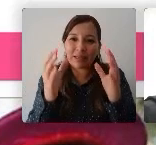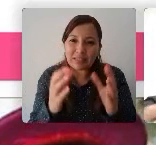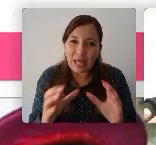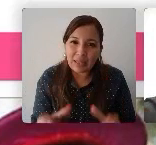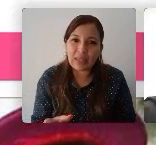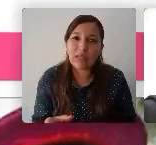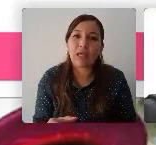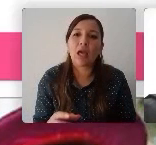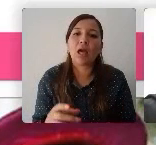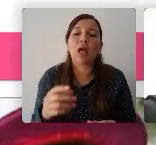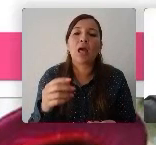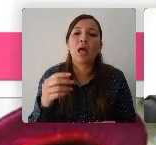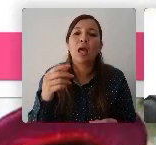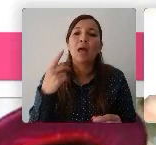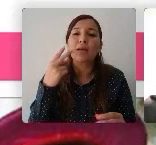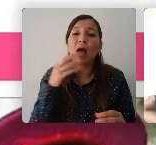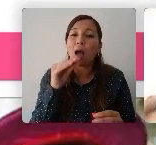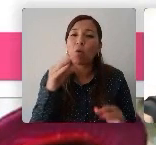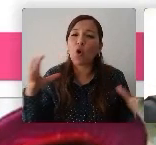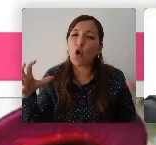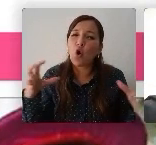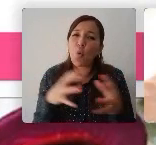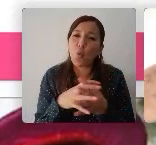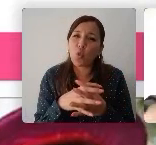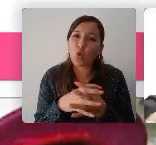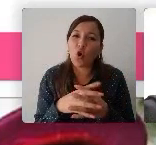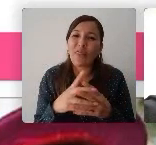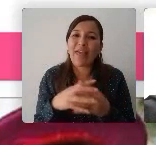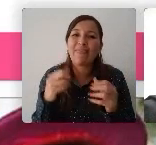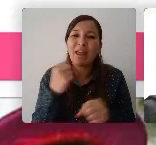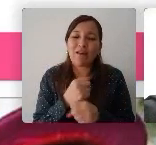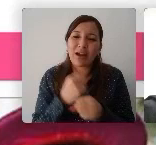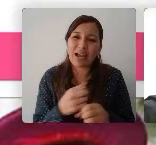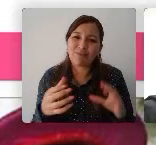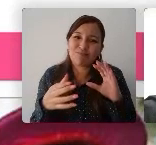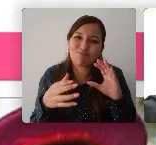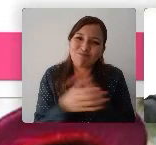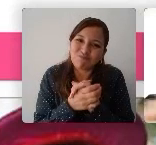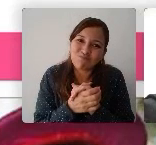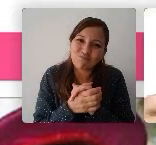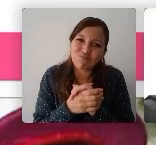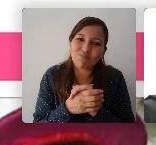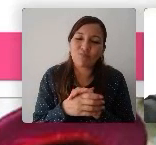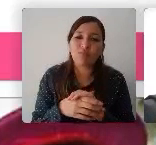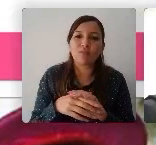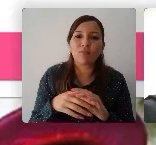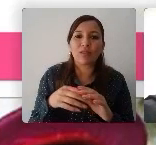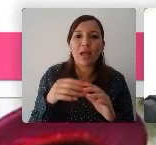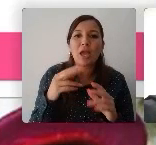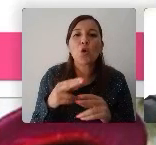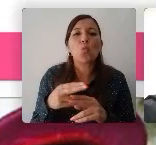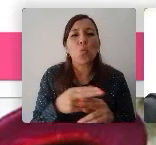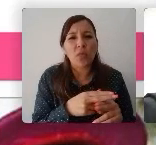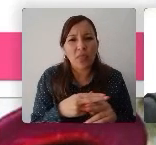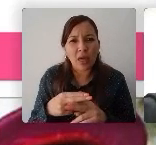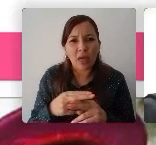de un conjunto, de un colectivo, de un interés colectivo y común de poder conservar y proteger ese patrimonio inmaterial que